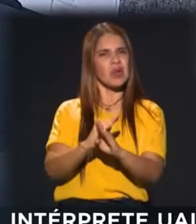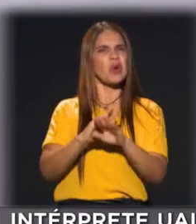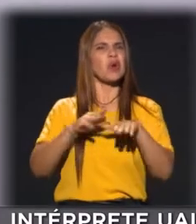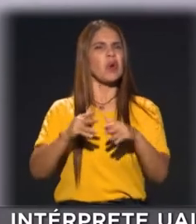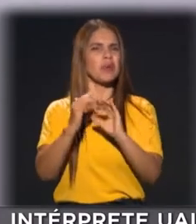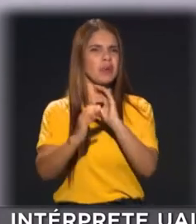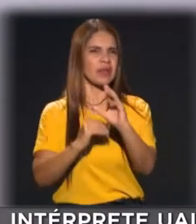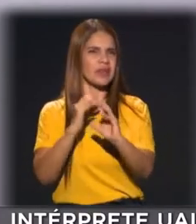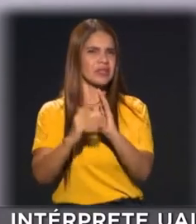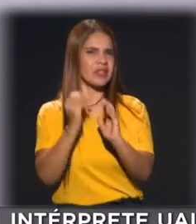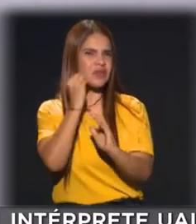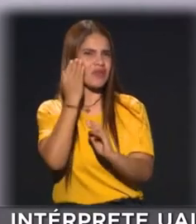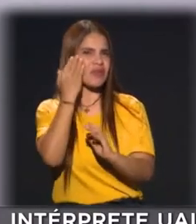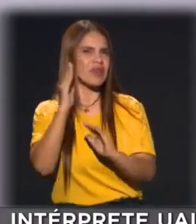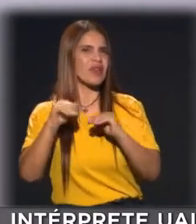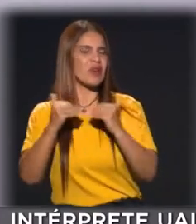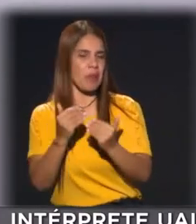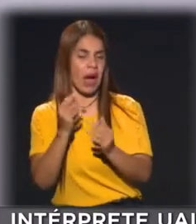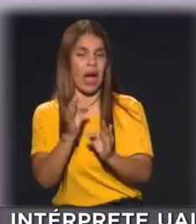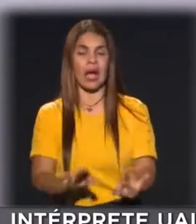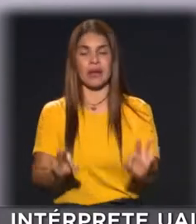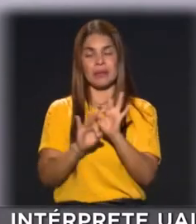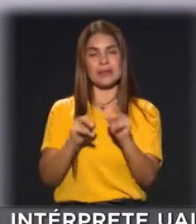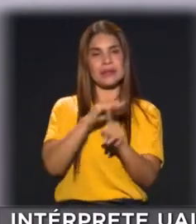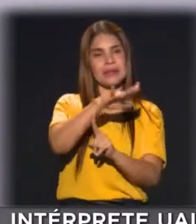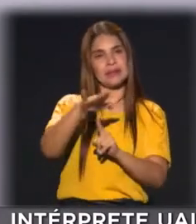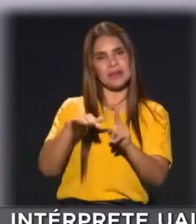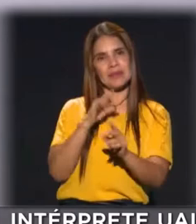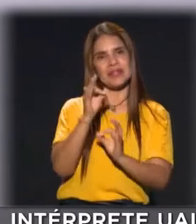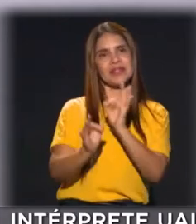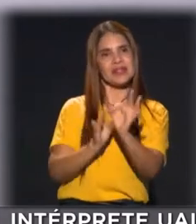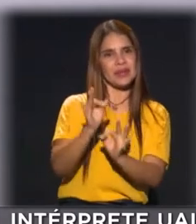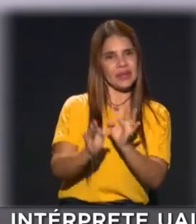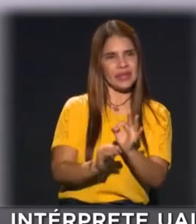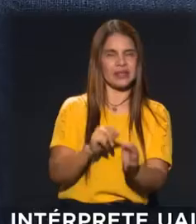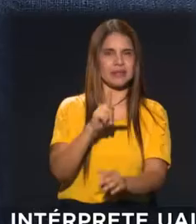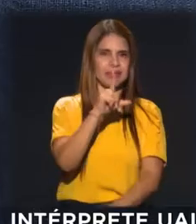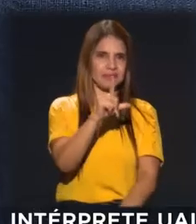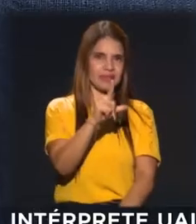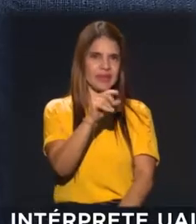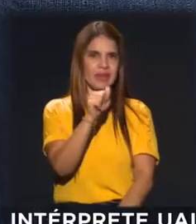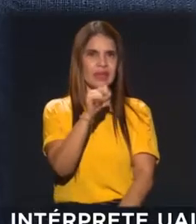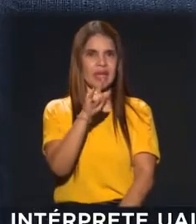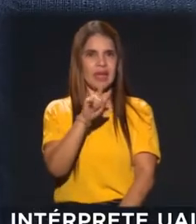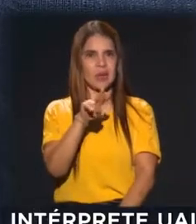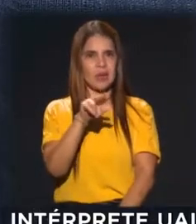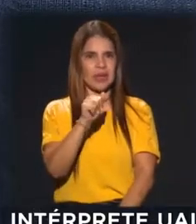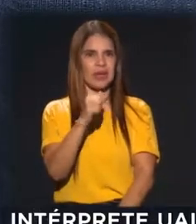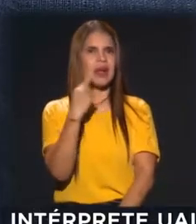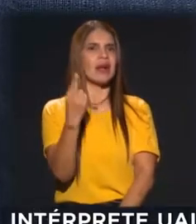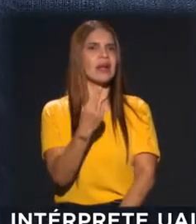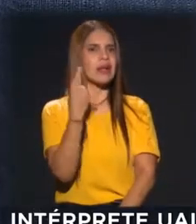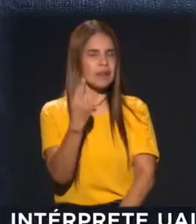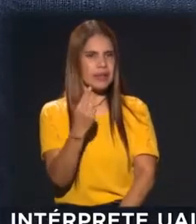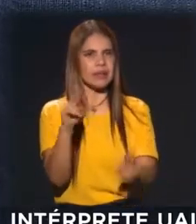y reciclar en los hogares para poder cuidar el medio ambiente. Bueno, Laura, yo quiero que nos repitas de nuevo